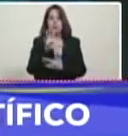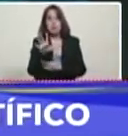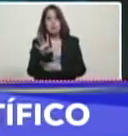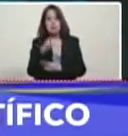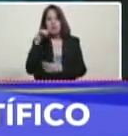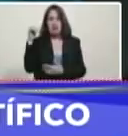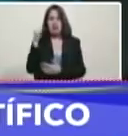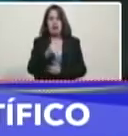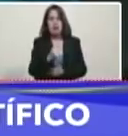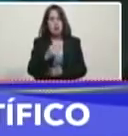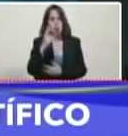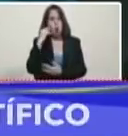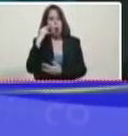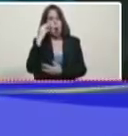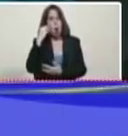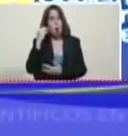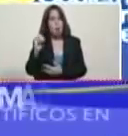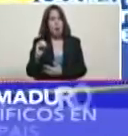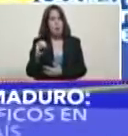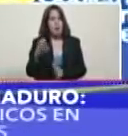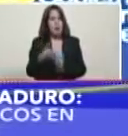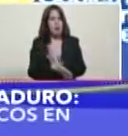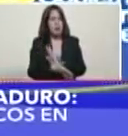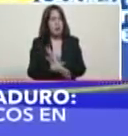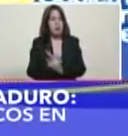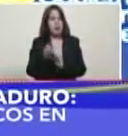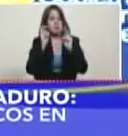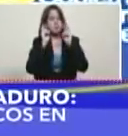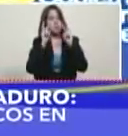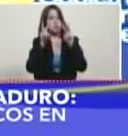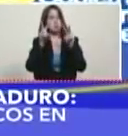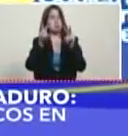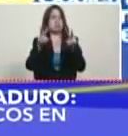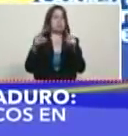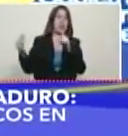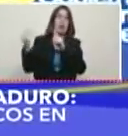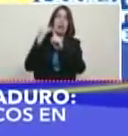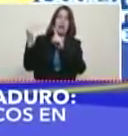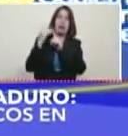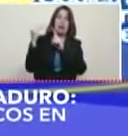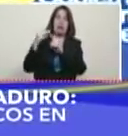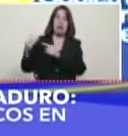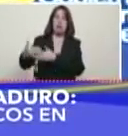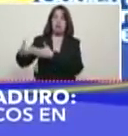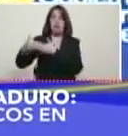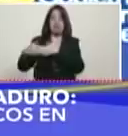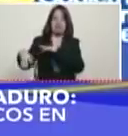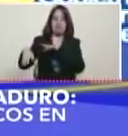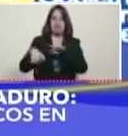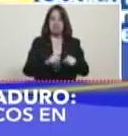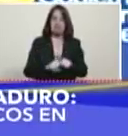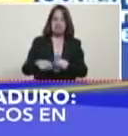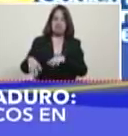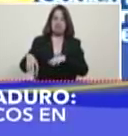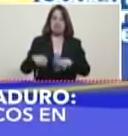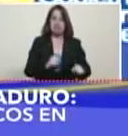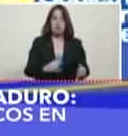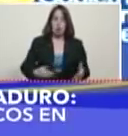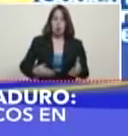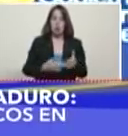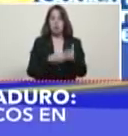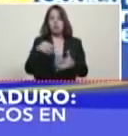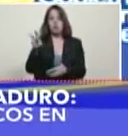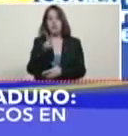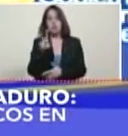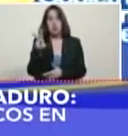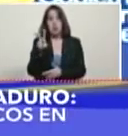de Barack Obama, ya visualizando toda esta agresión imperialista, colonialista contra nuestro país,